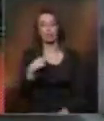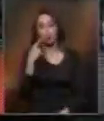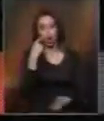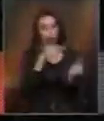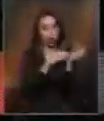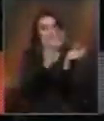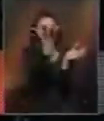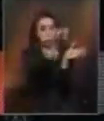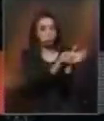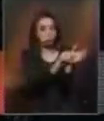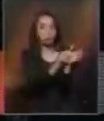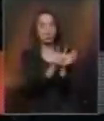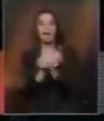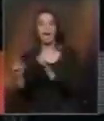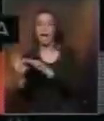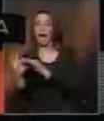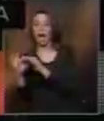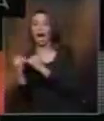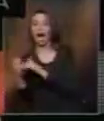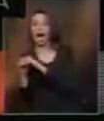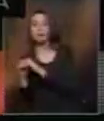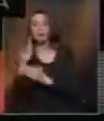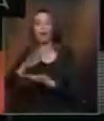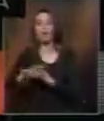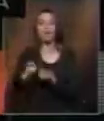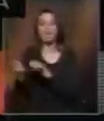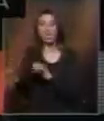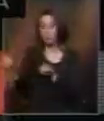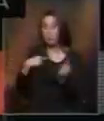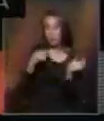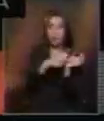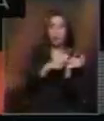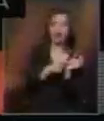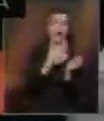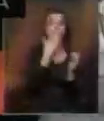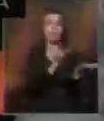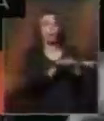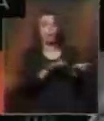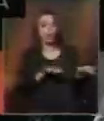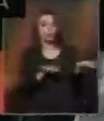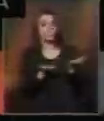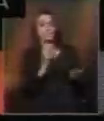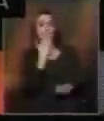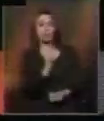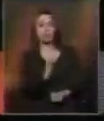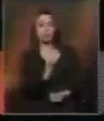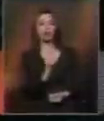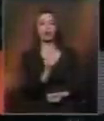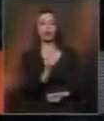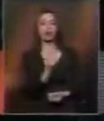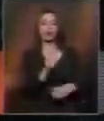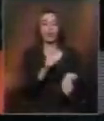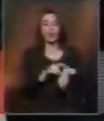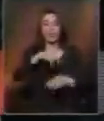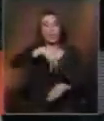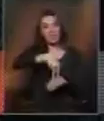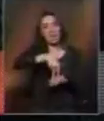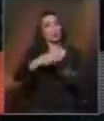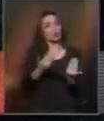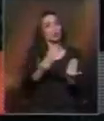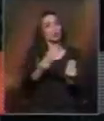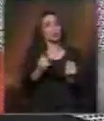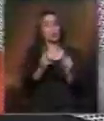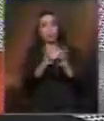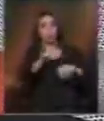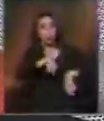la aplicación gracias a un amigo estando en una fiesta. Hay un mejor trato, hay un mejor servicio. El tiempo de espera nunca es